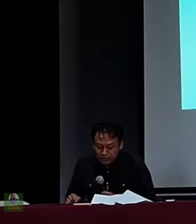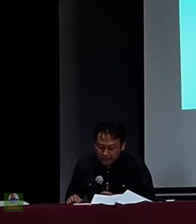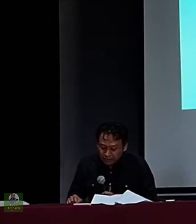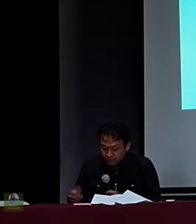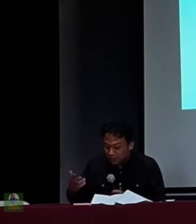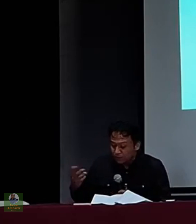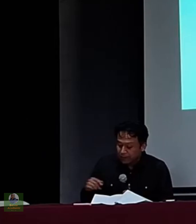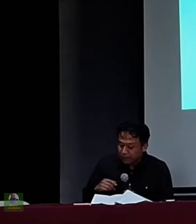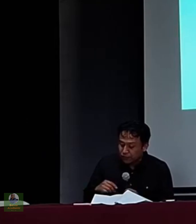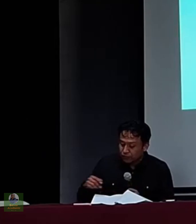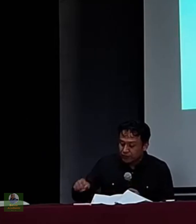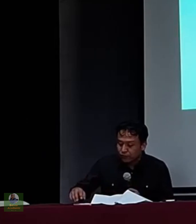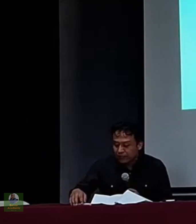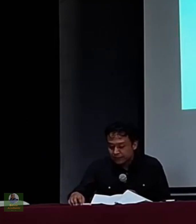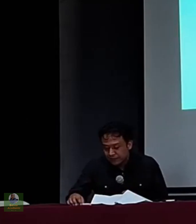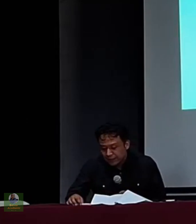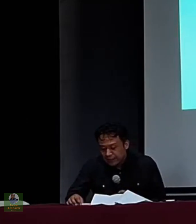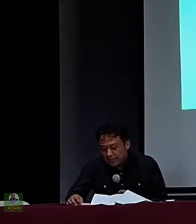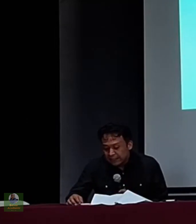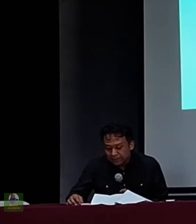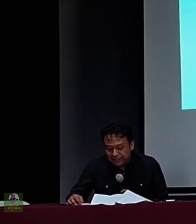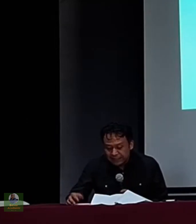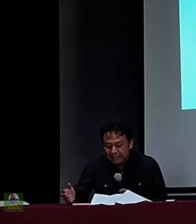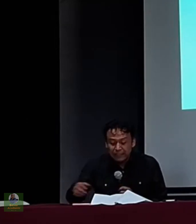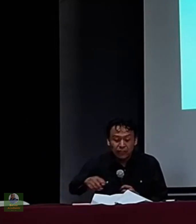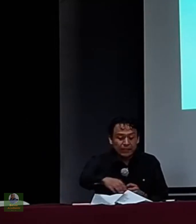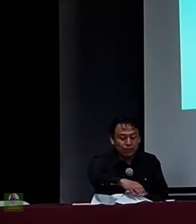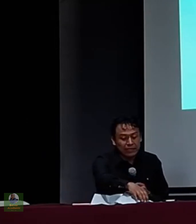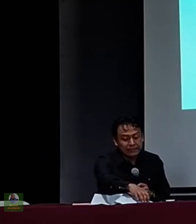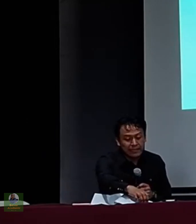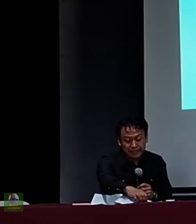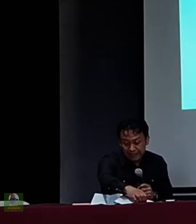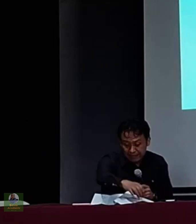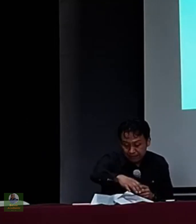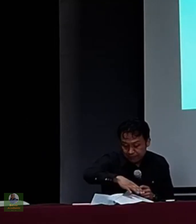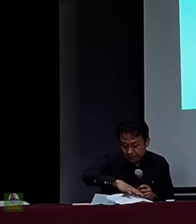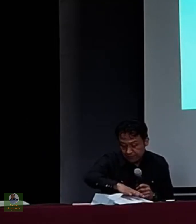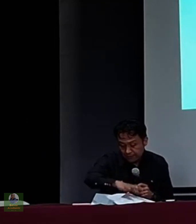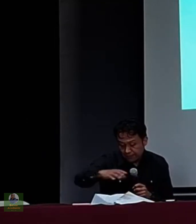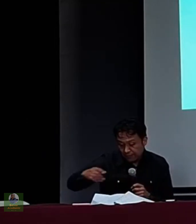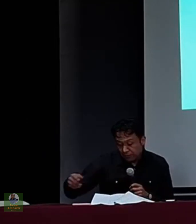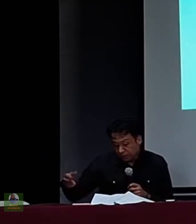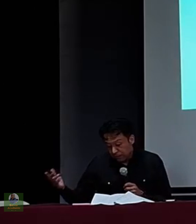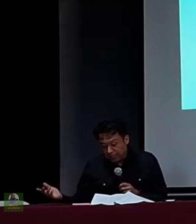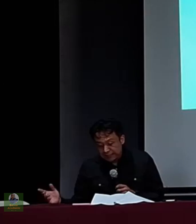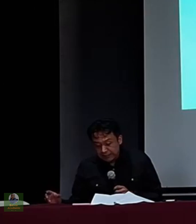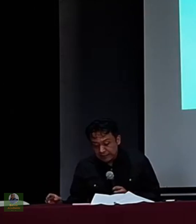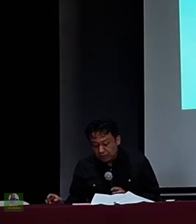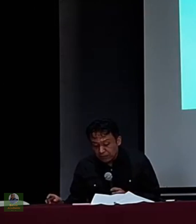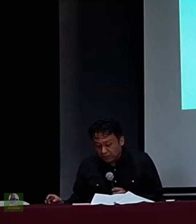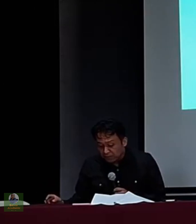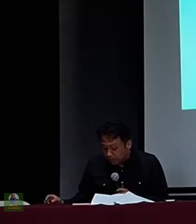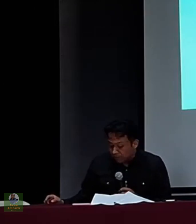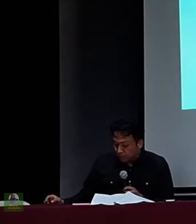acaban de escuchar, un blanco barbado de ojos azules, al definir qué es la democracia diría, bueno, democracia